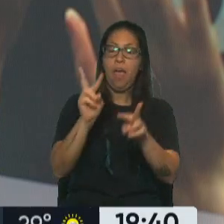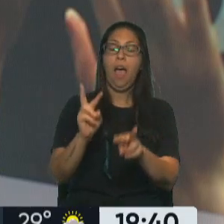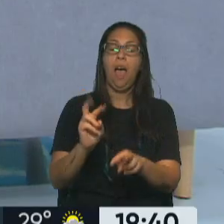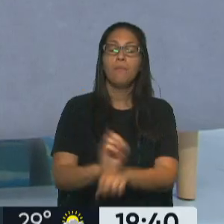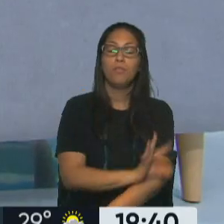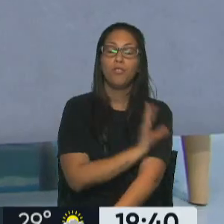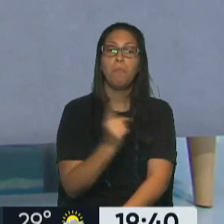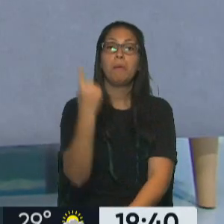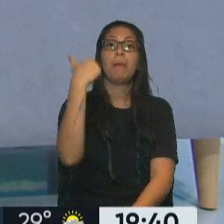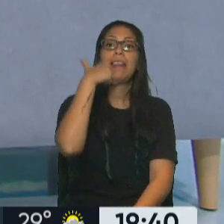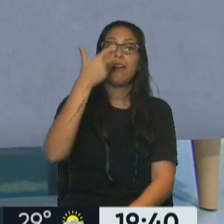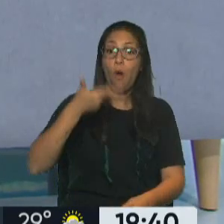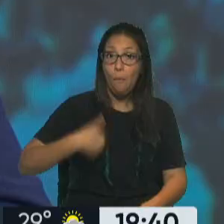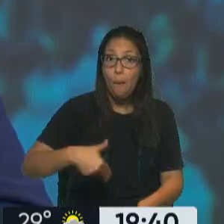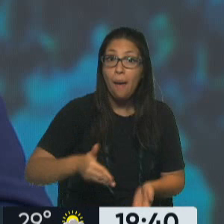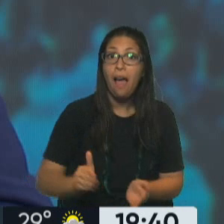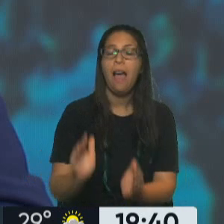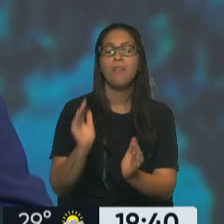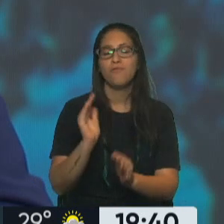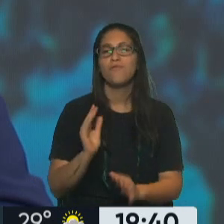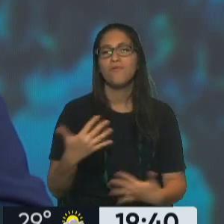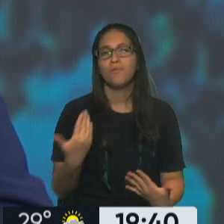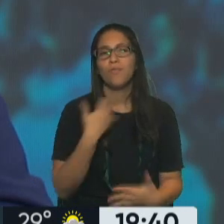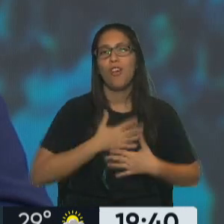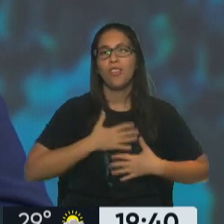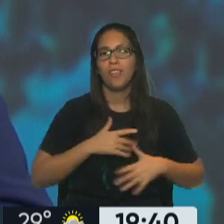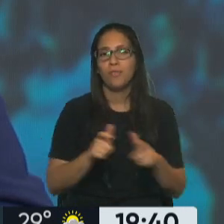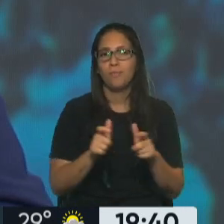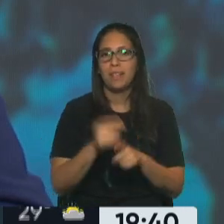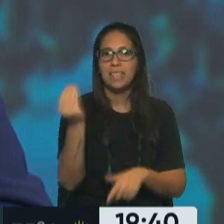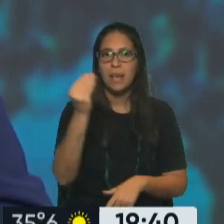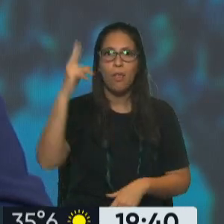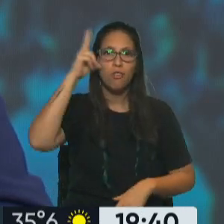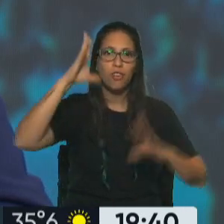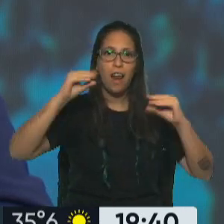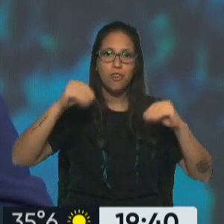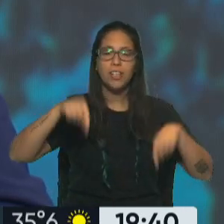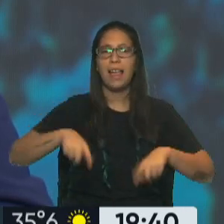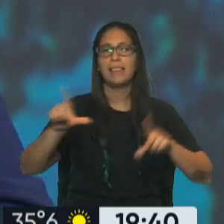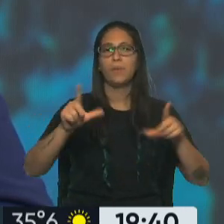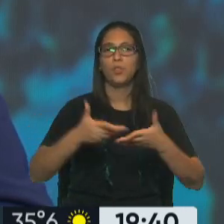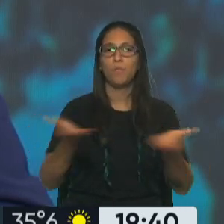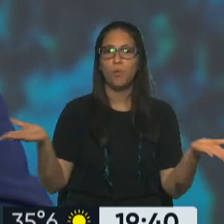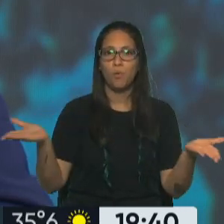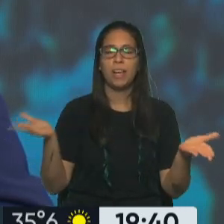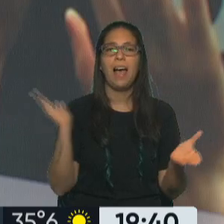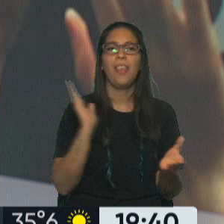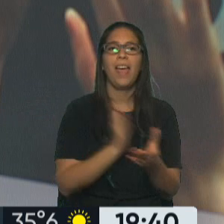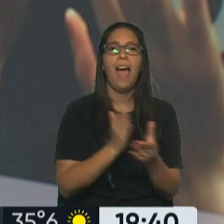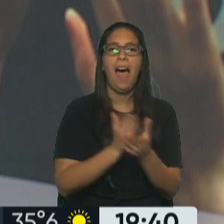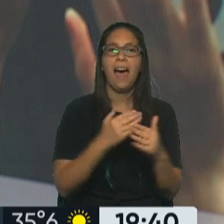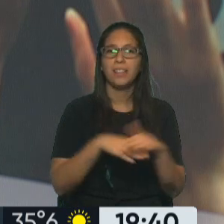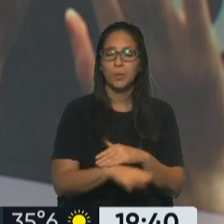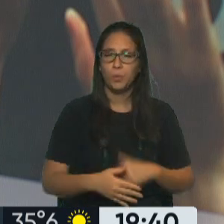hijo absolutamente así que bueno muy contento con el archivo que va todos los sábados a las 20 aquí pantalla voy a